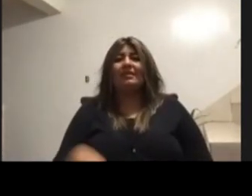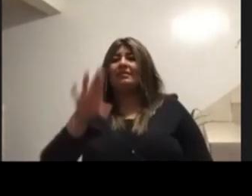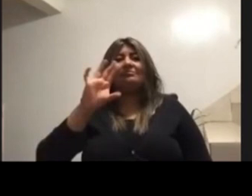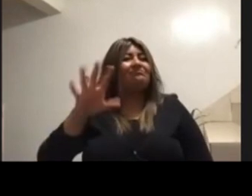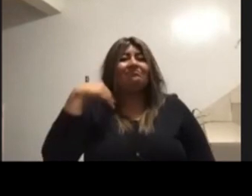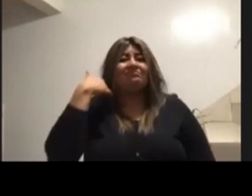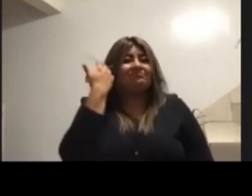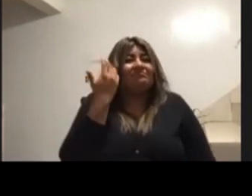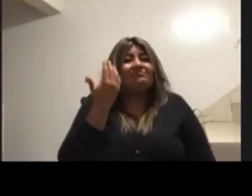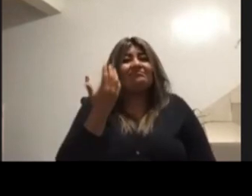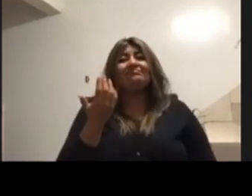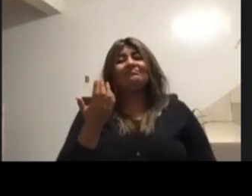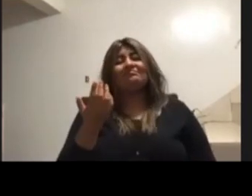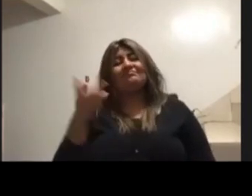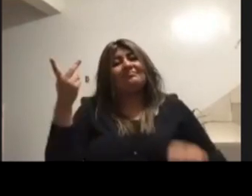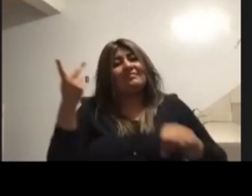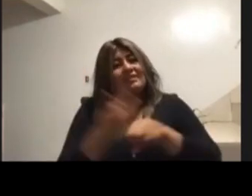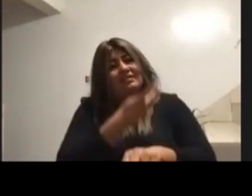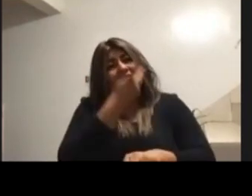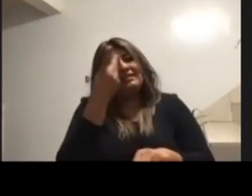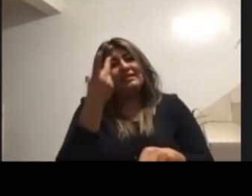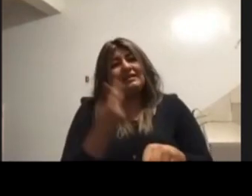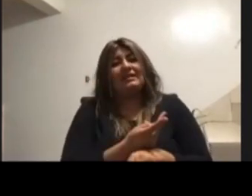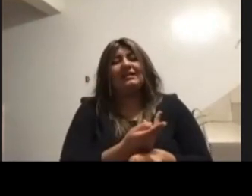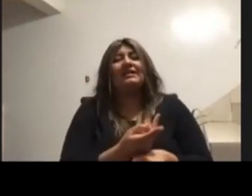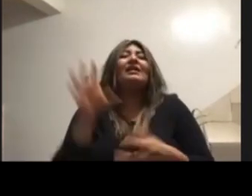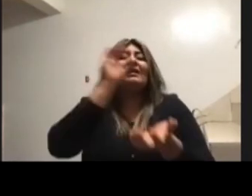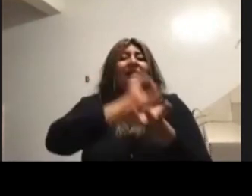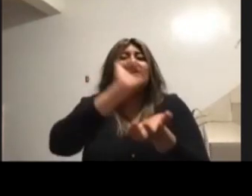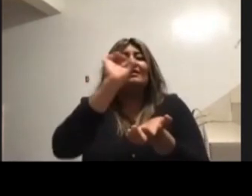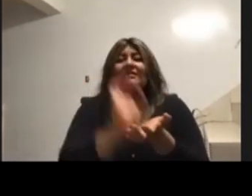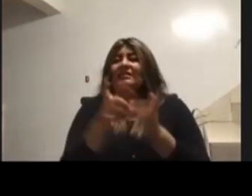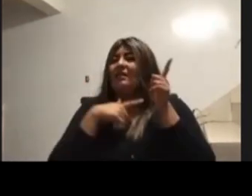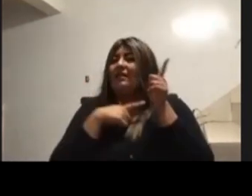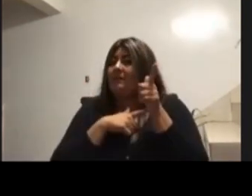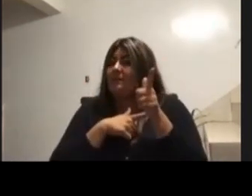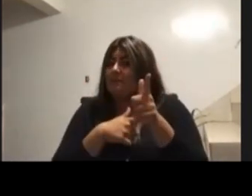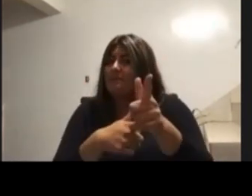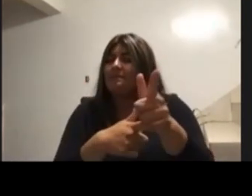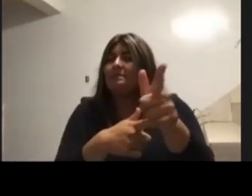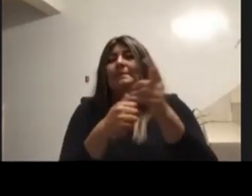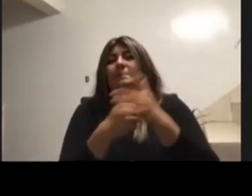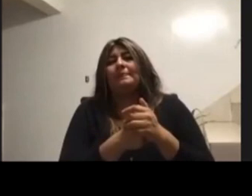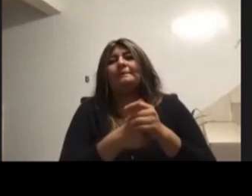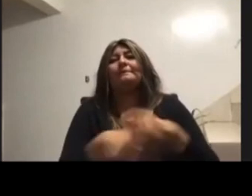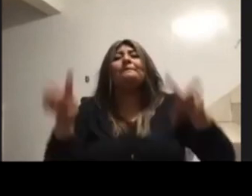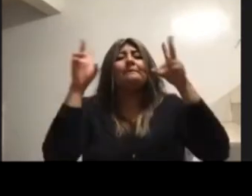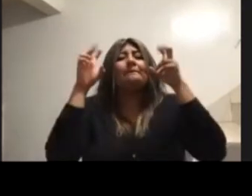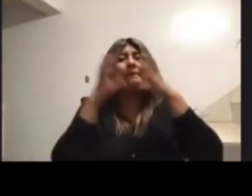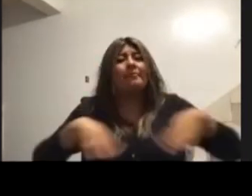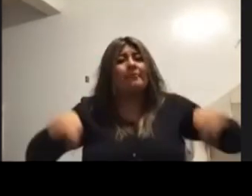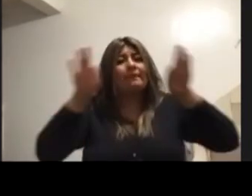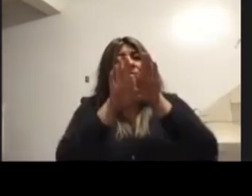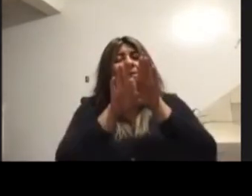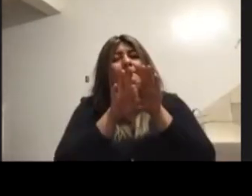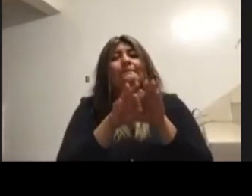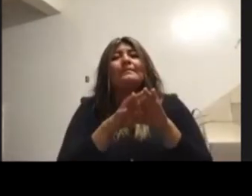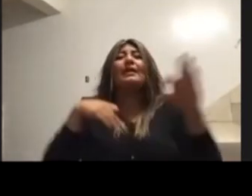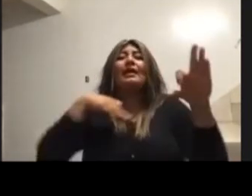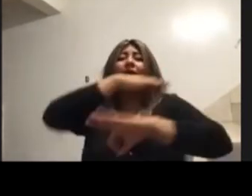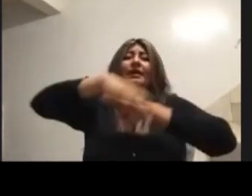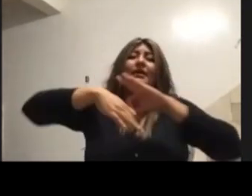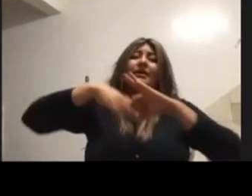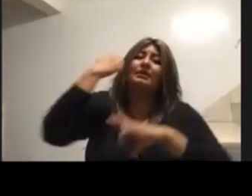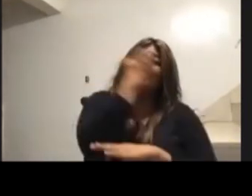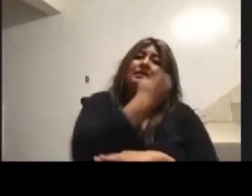suceda, sino que la discapacidad siga siendo el tema prioritario de las escuelas y